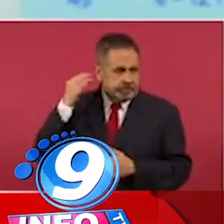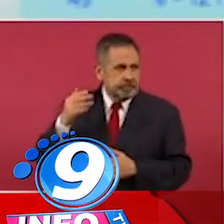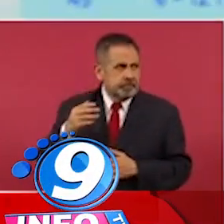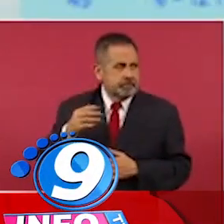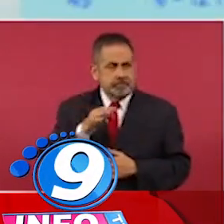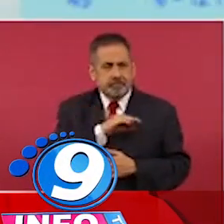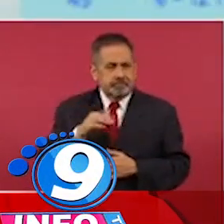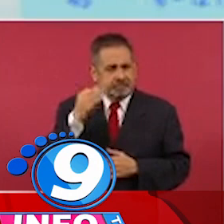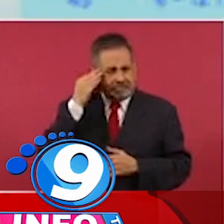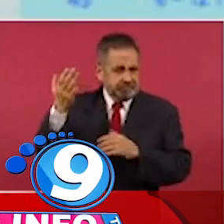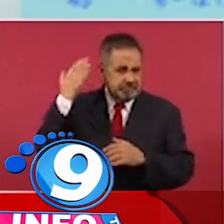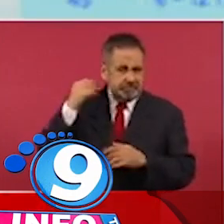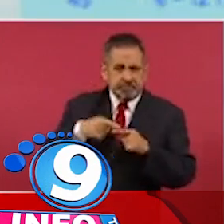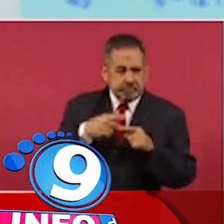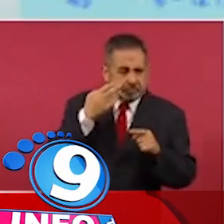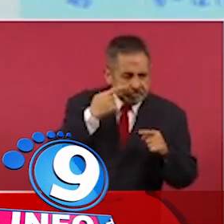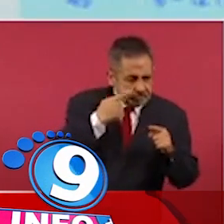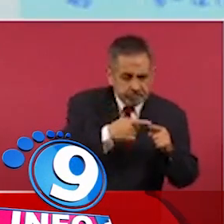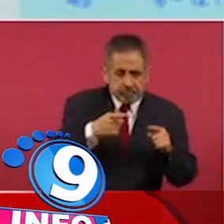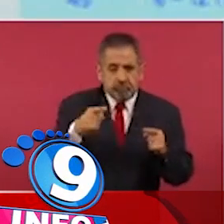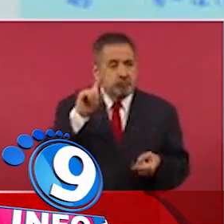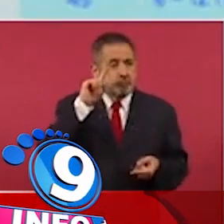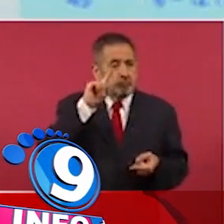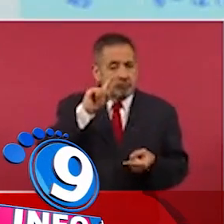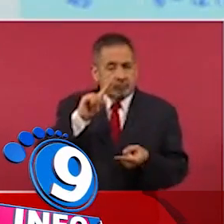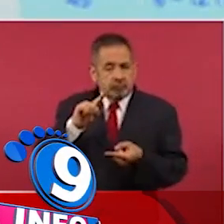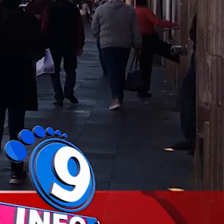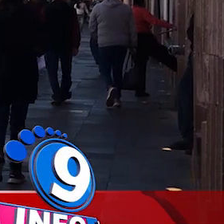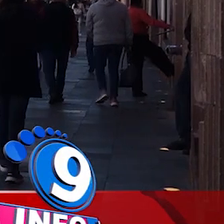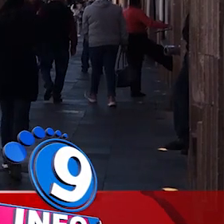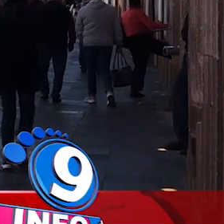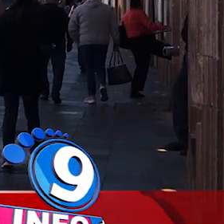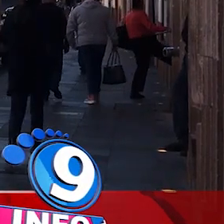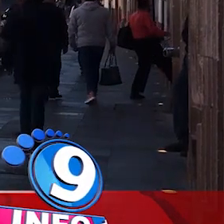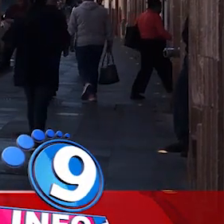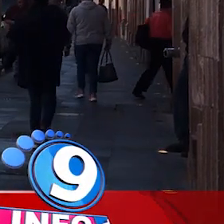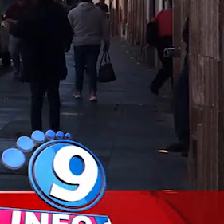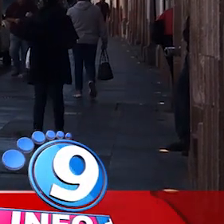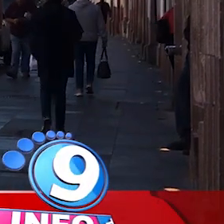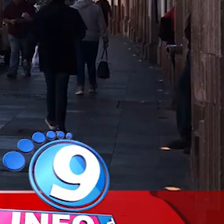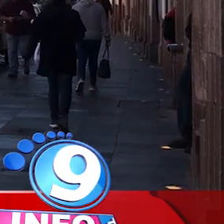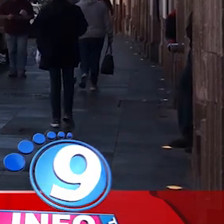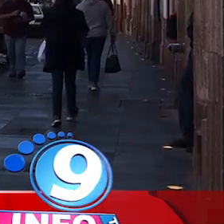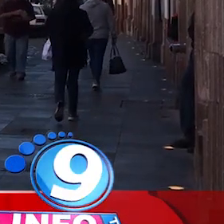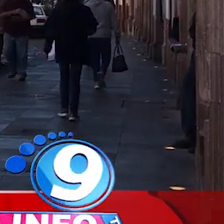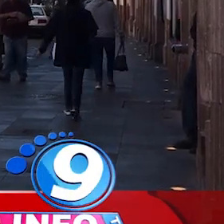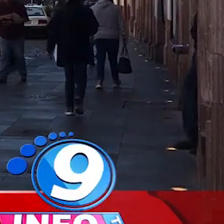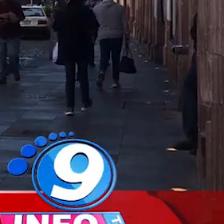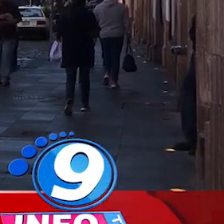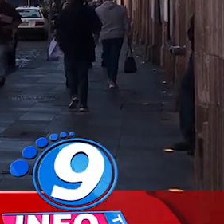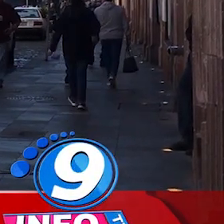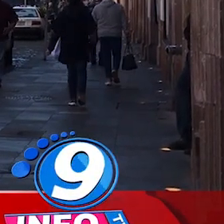Mundial de la Salud América Europa Asia sudoriental mediterráneo Oriental Pacífico occidental